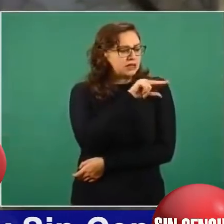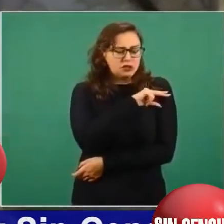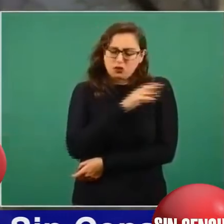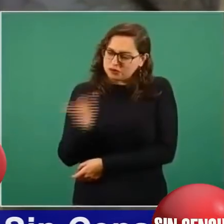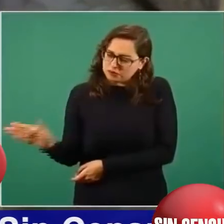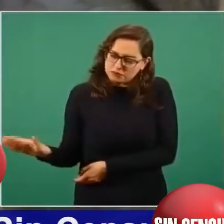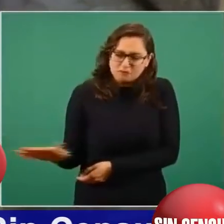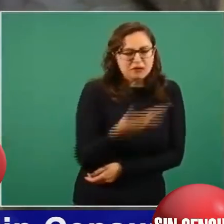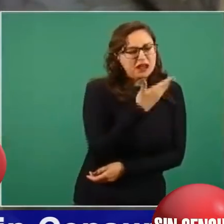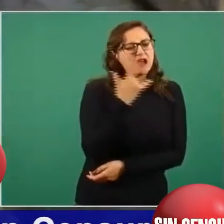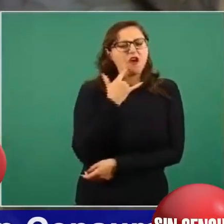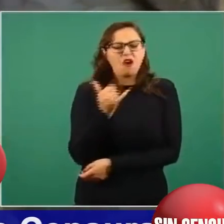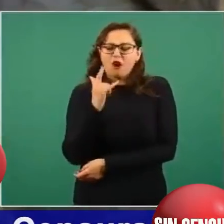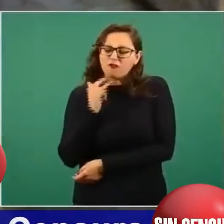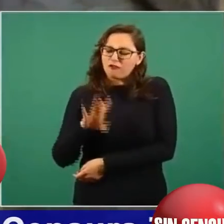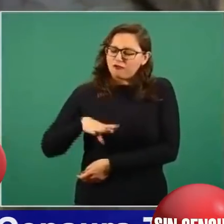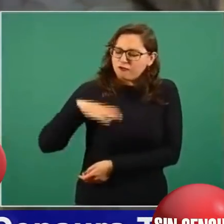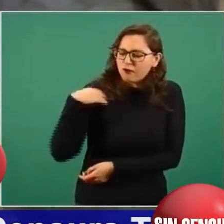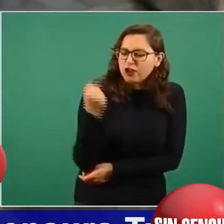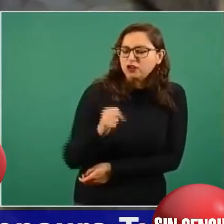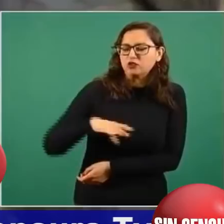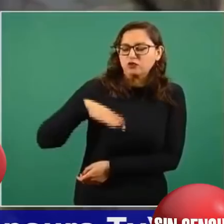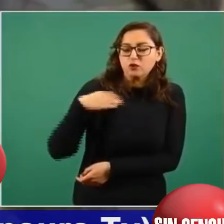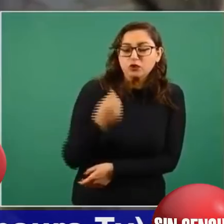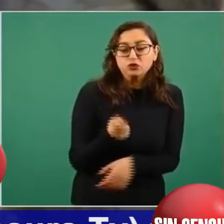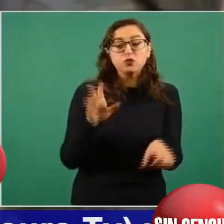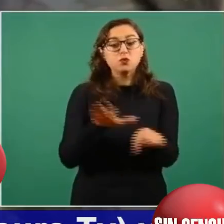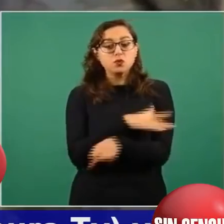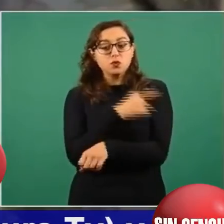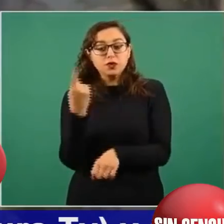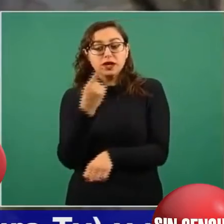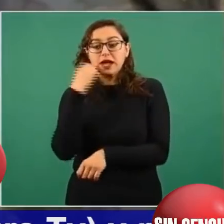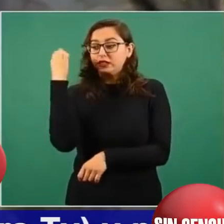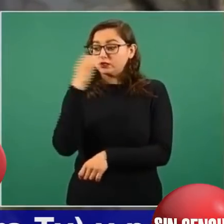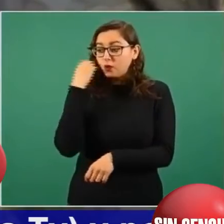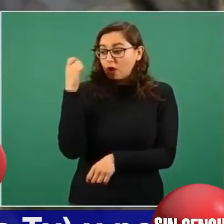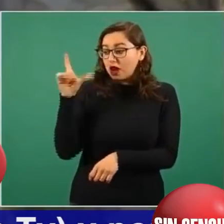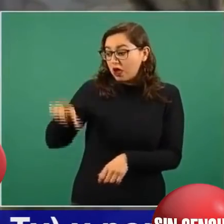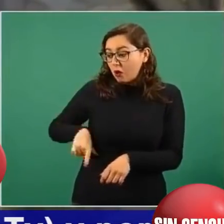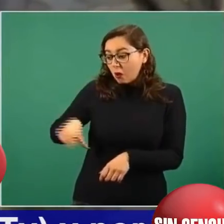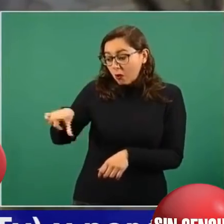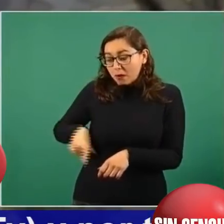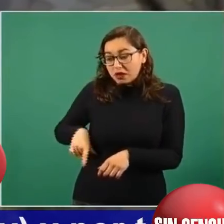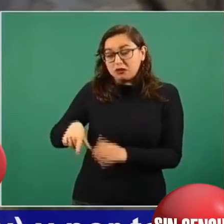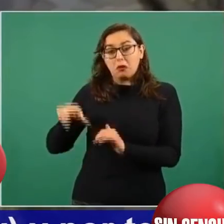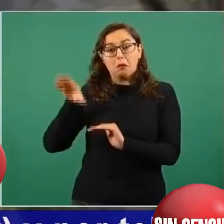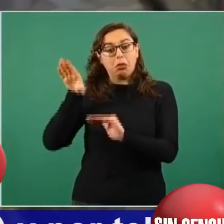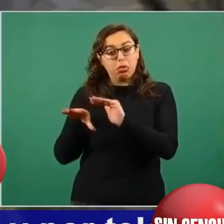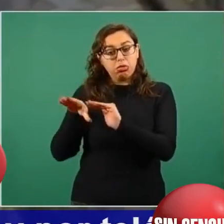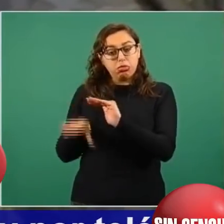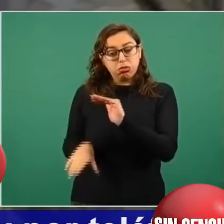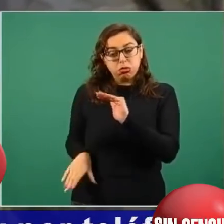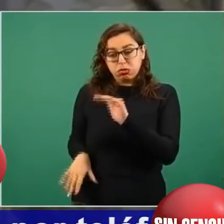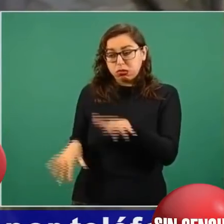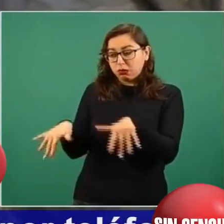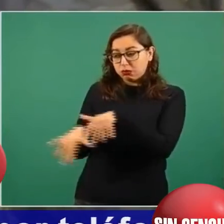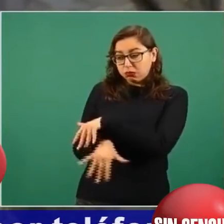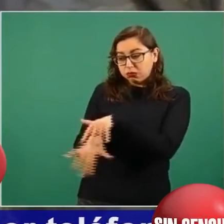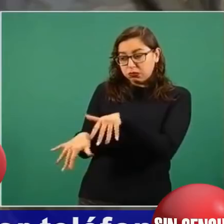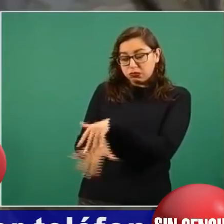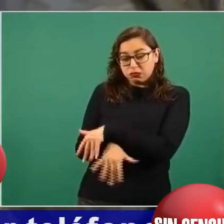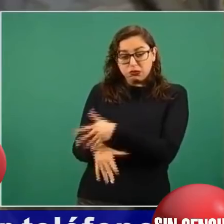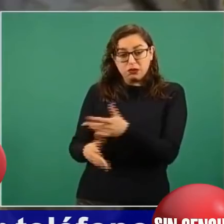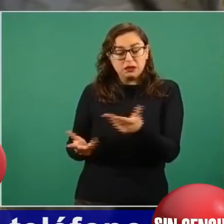privatización de la escuela en México. Señor presidente, bajo esa